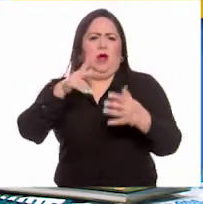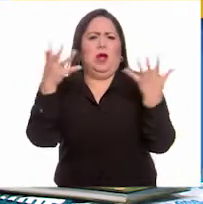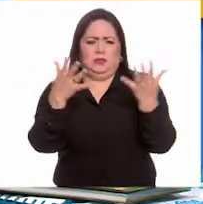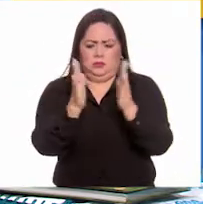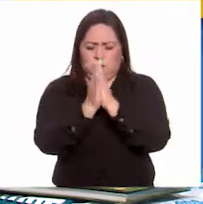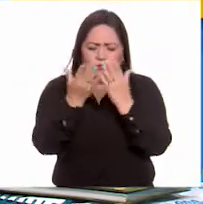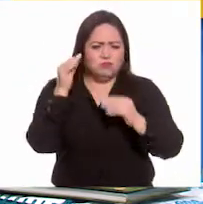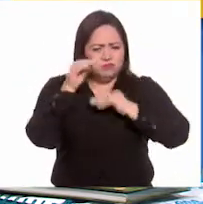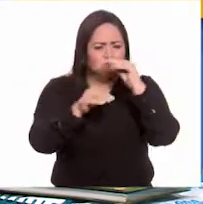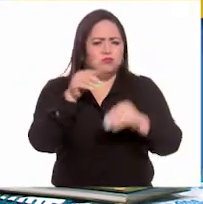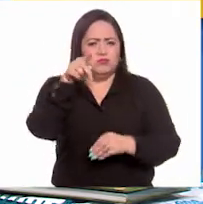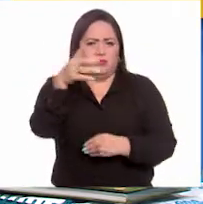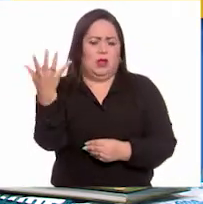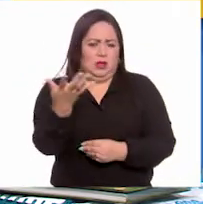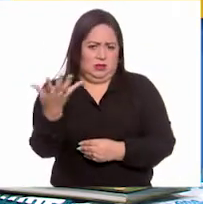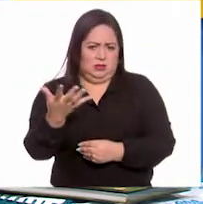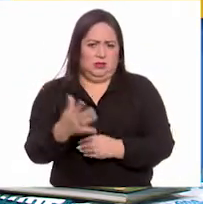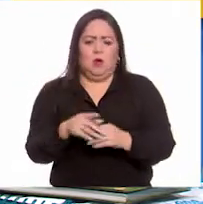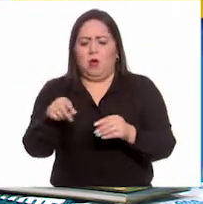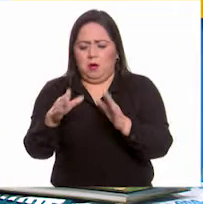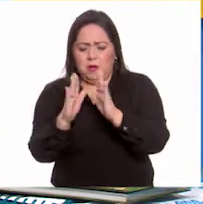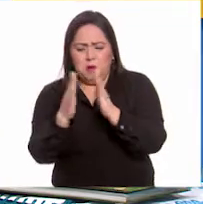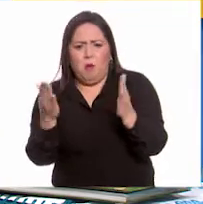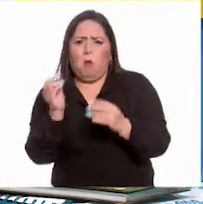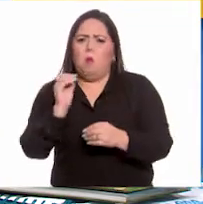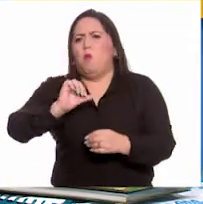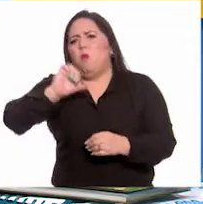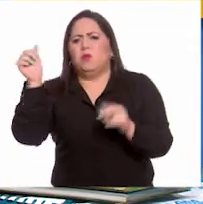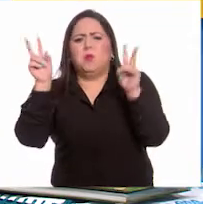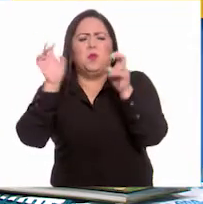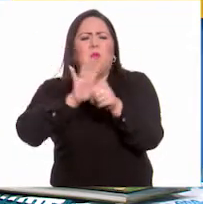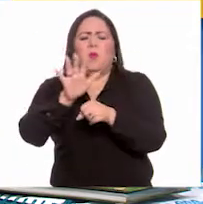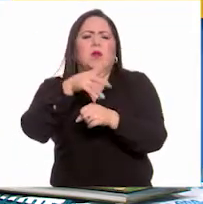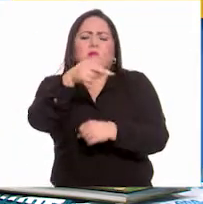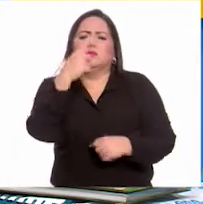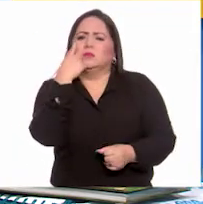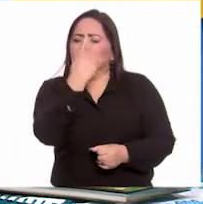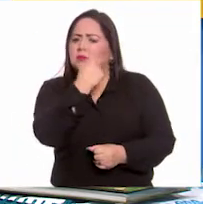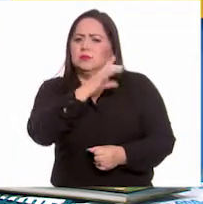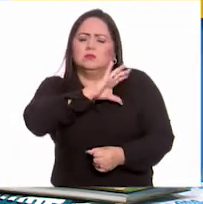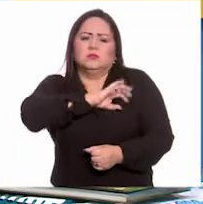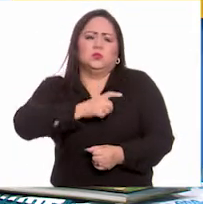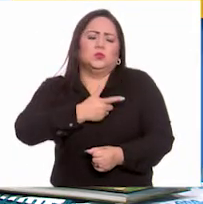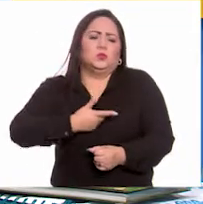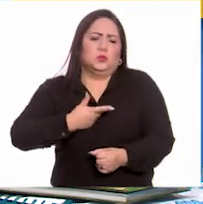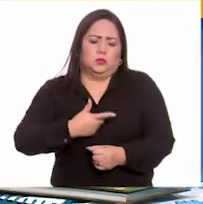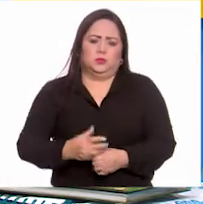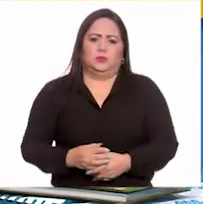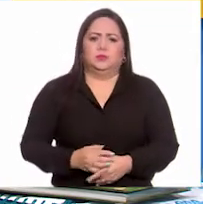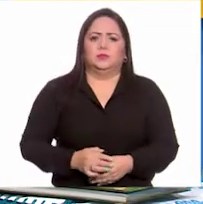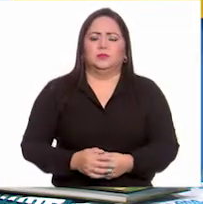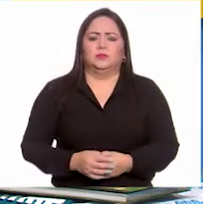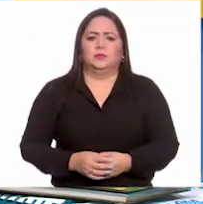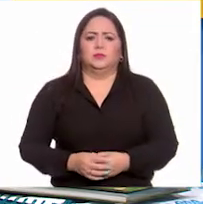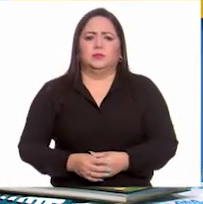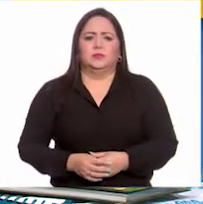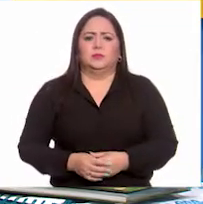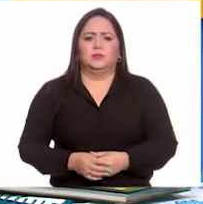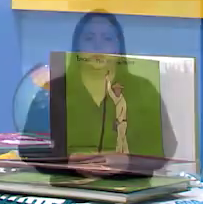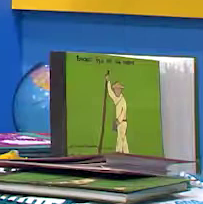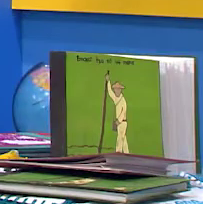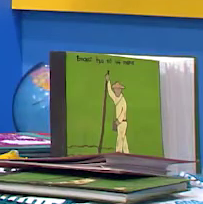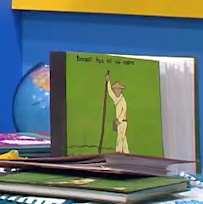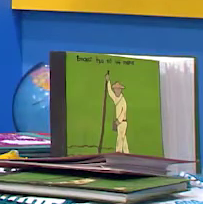propios libros sobre este o cualquier tema que sea de su interés. Entonces, mi